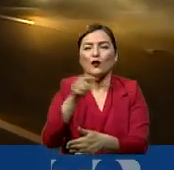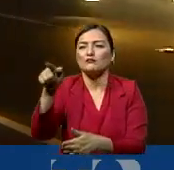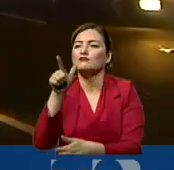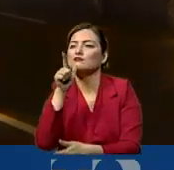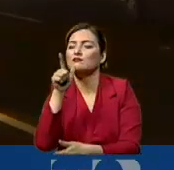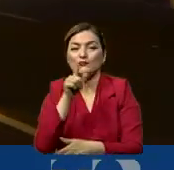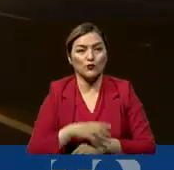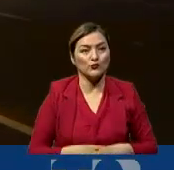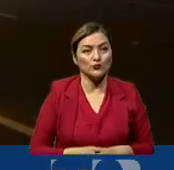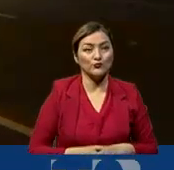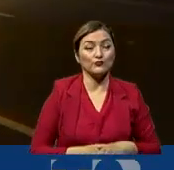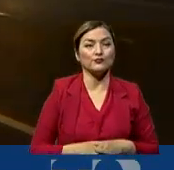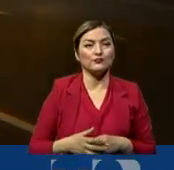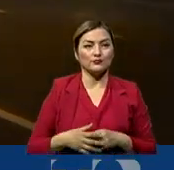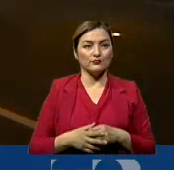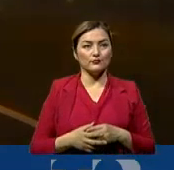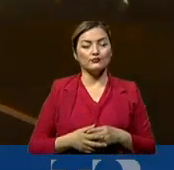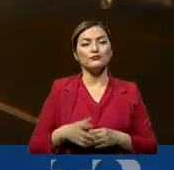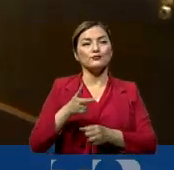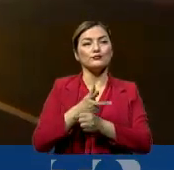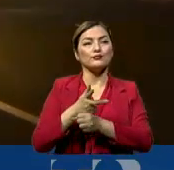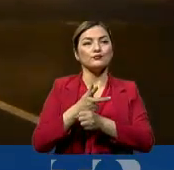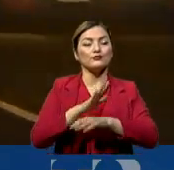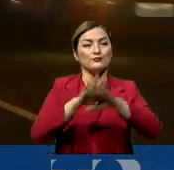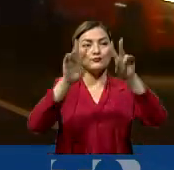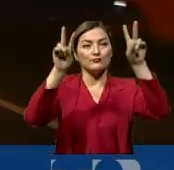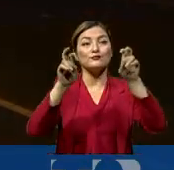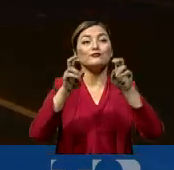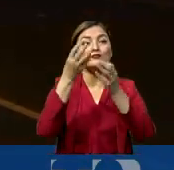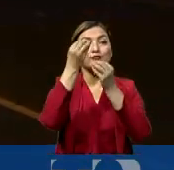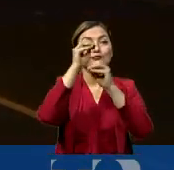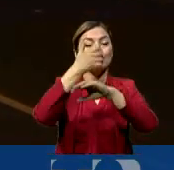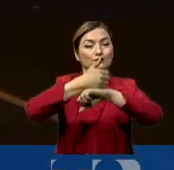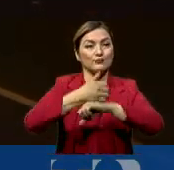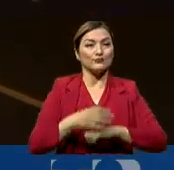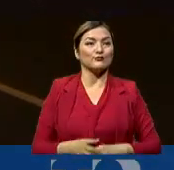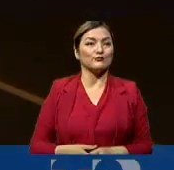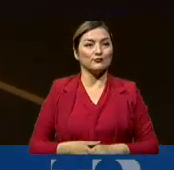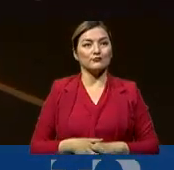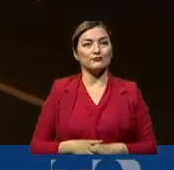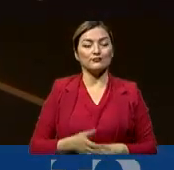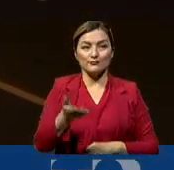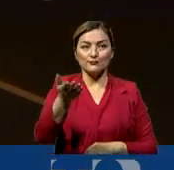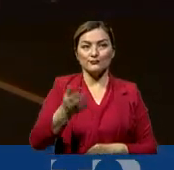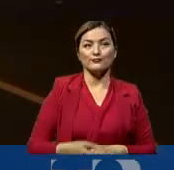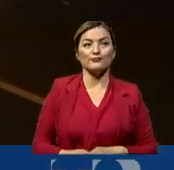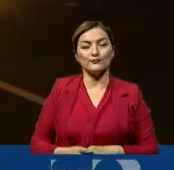hemos preparado un informe sobre lo que nos manifestaron las autoridades respecto al tema del temporal invernal.